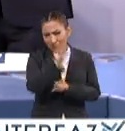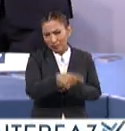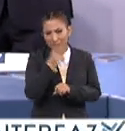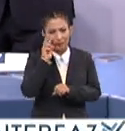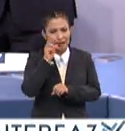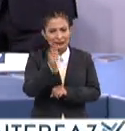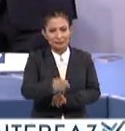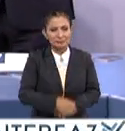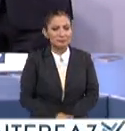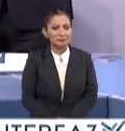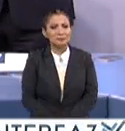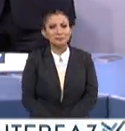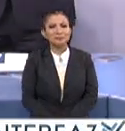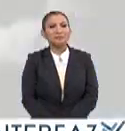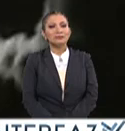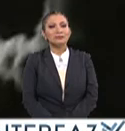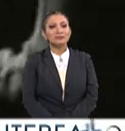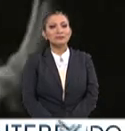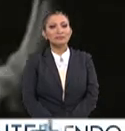Vamos a verlo.